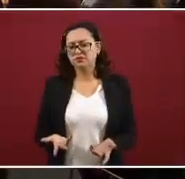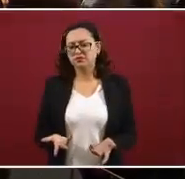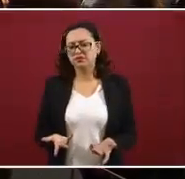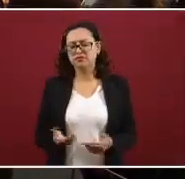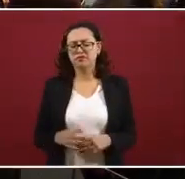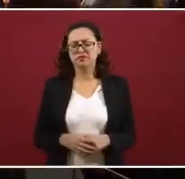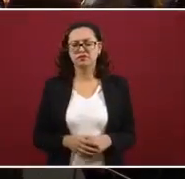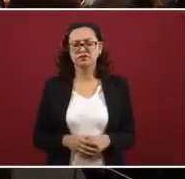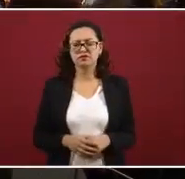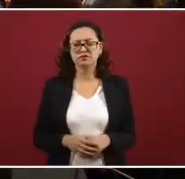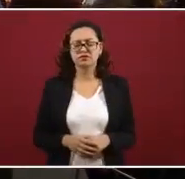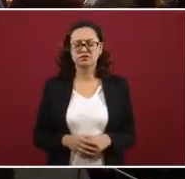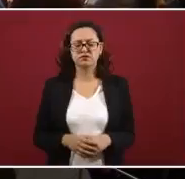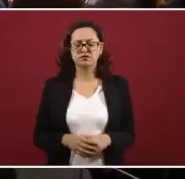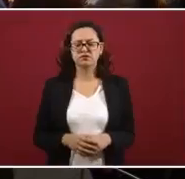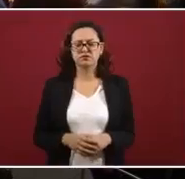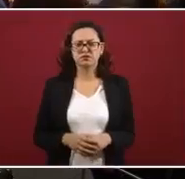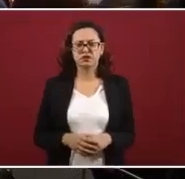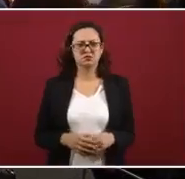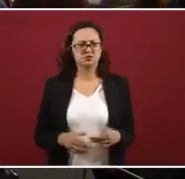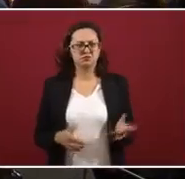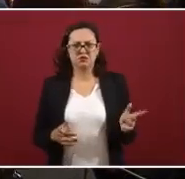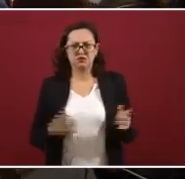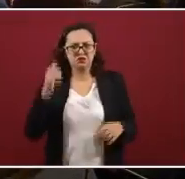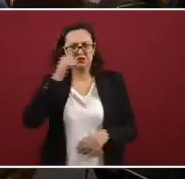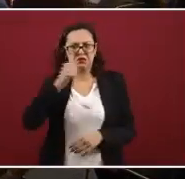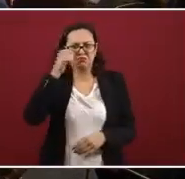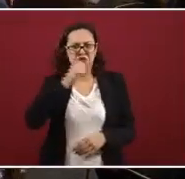buscan echarme la culpa de todo.